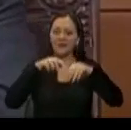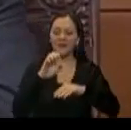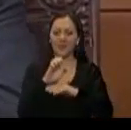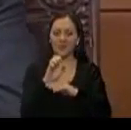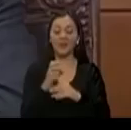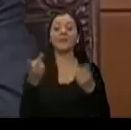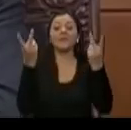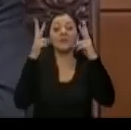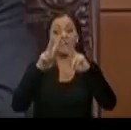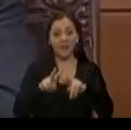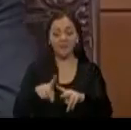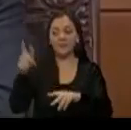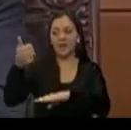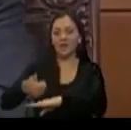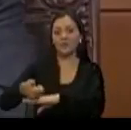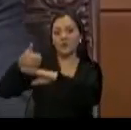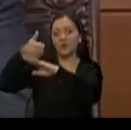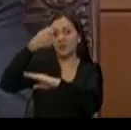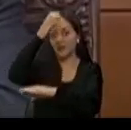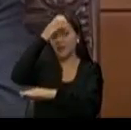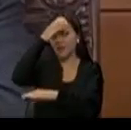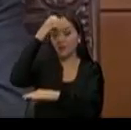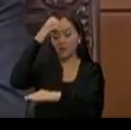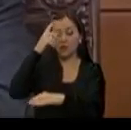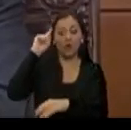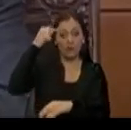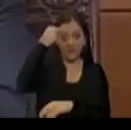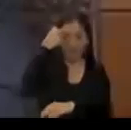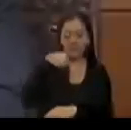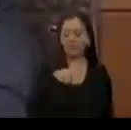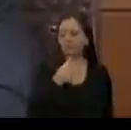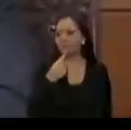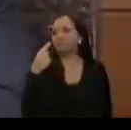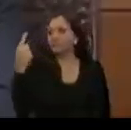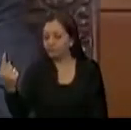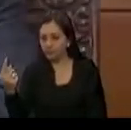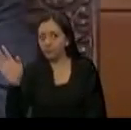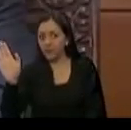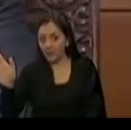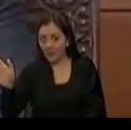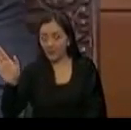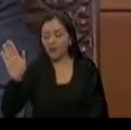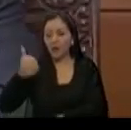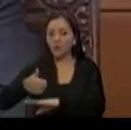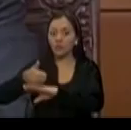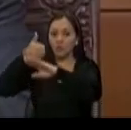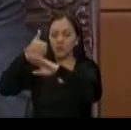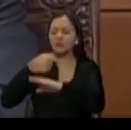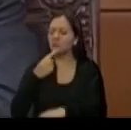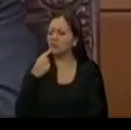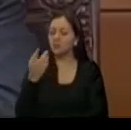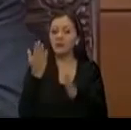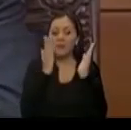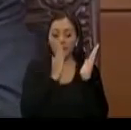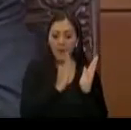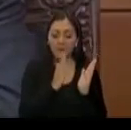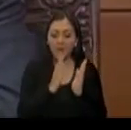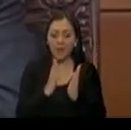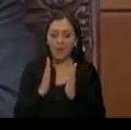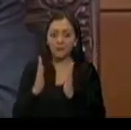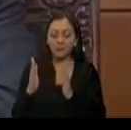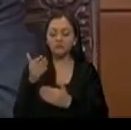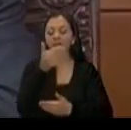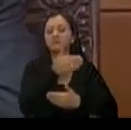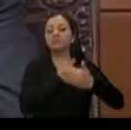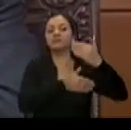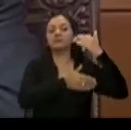la Conferencia Episcopal, a la representación del Vaticano, la preparación que ya desde hace algún